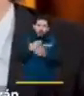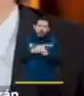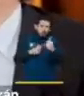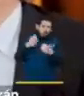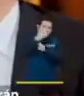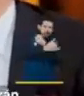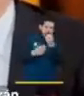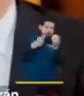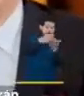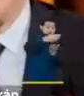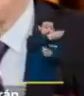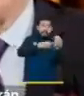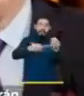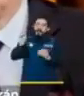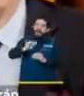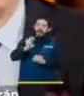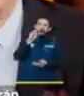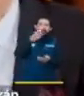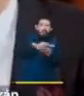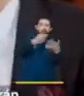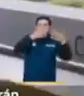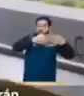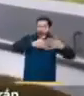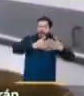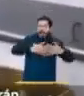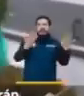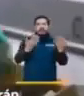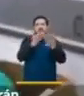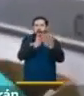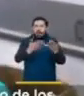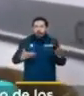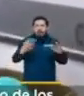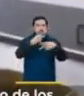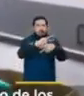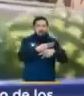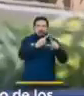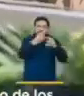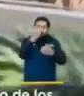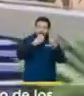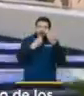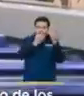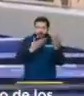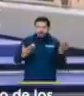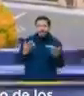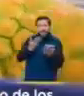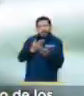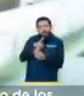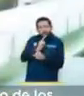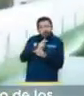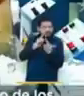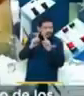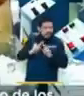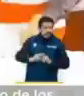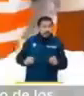ello, no solo se abaratarán las importaciones de maquinaria y diversos productos de consumo de